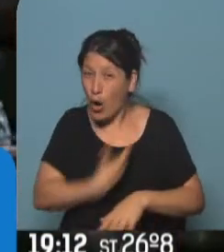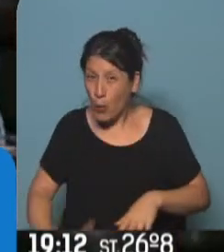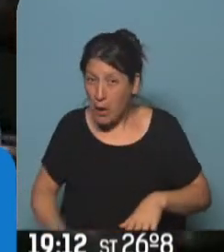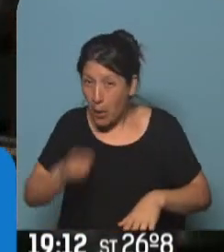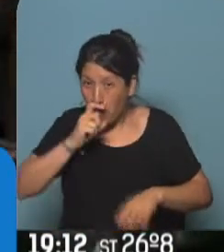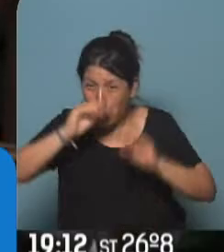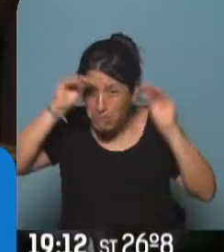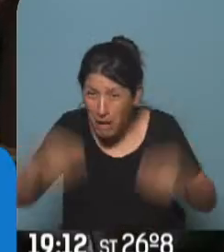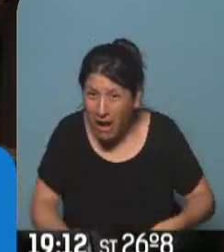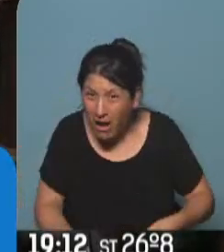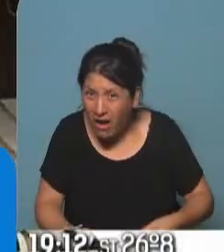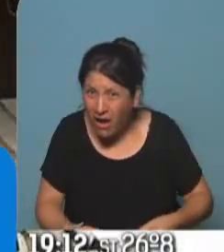sobre jackson